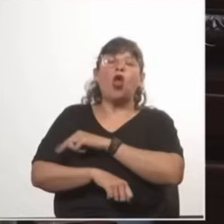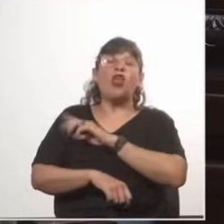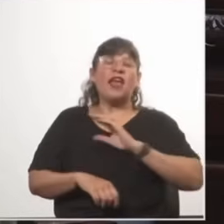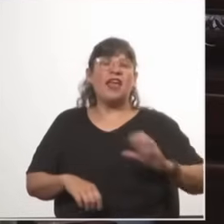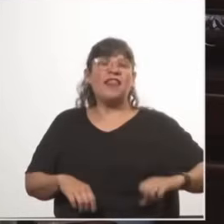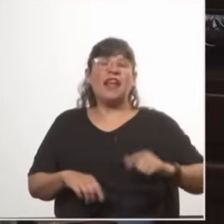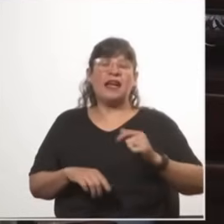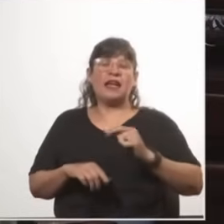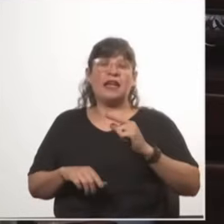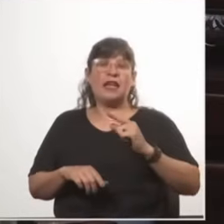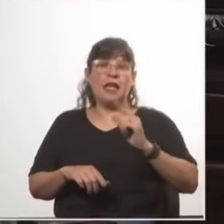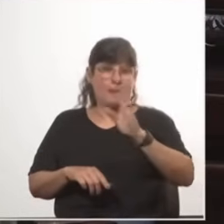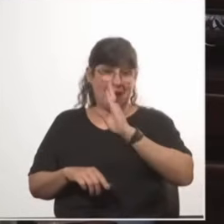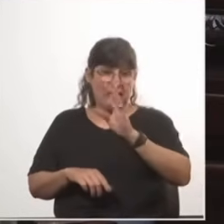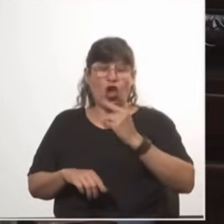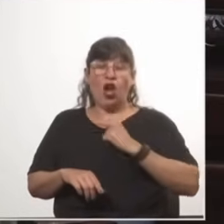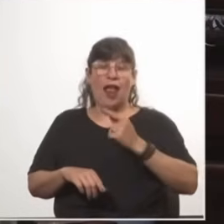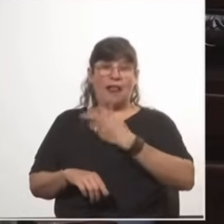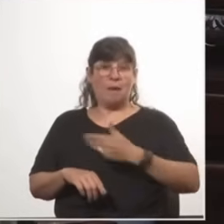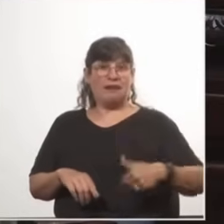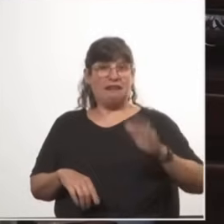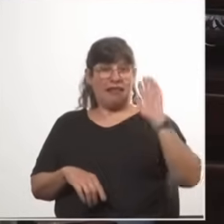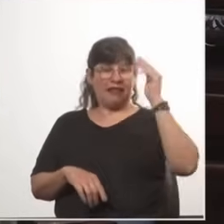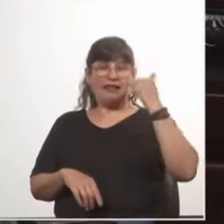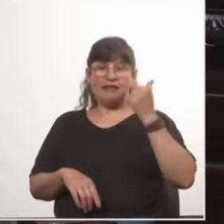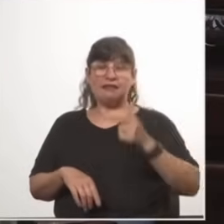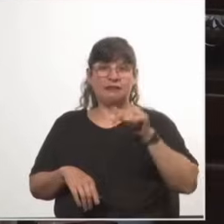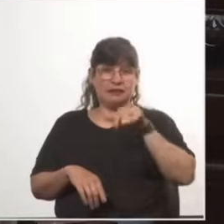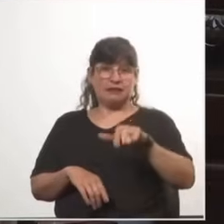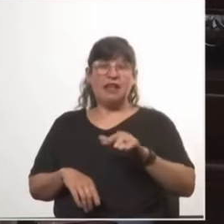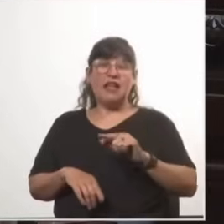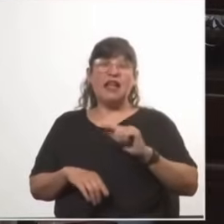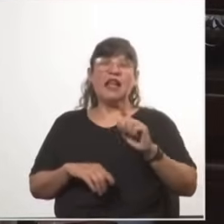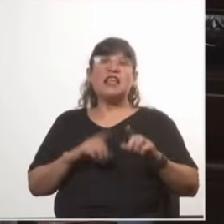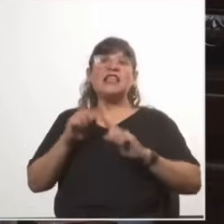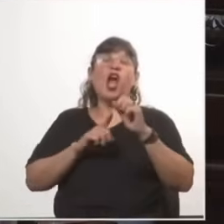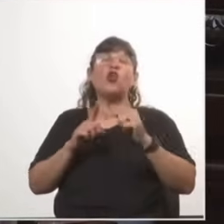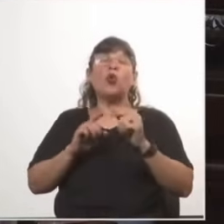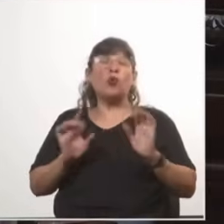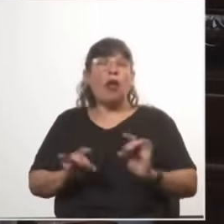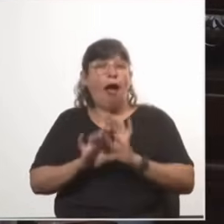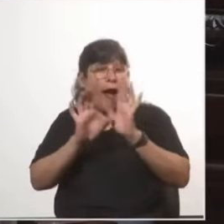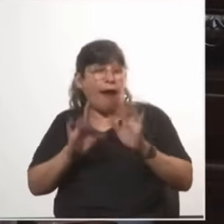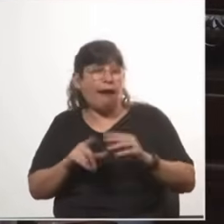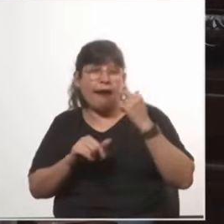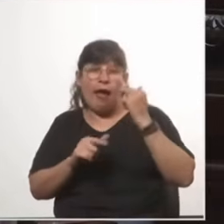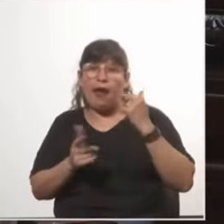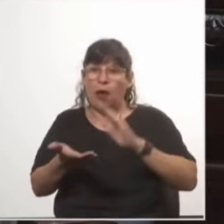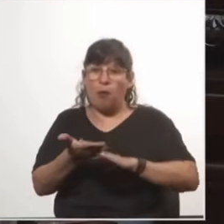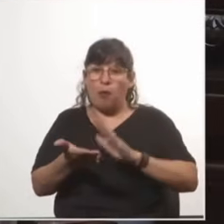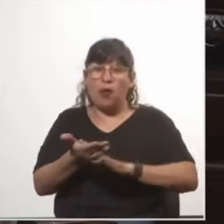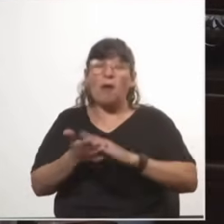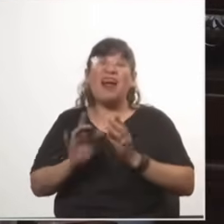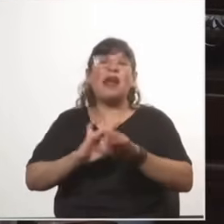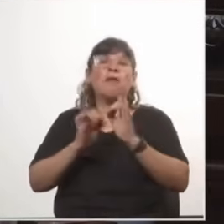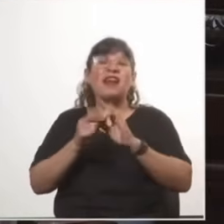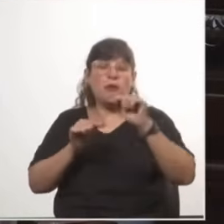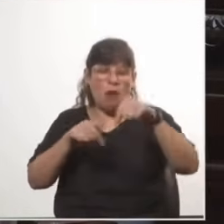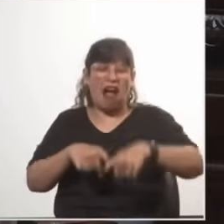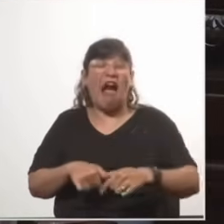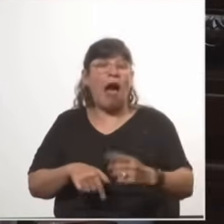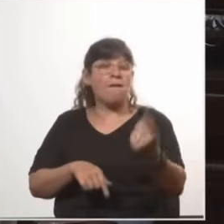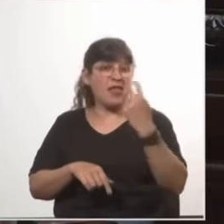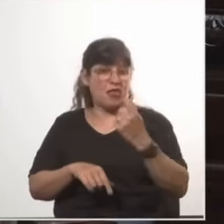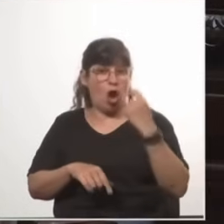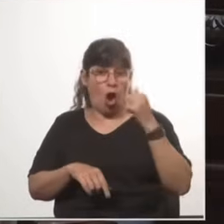del Presidente de la República, y ante algunas claras evidencias de que al Parlamento se le mintió, este Parlamento